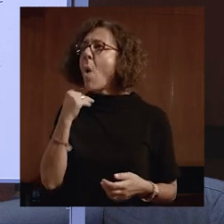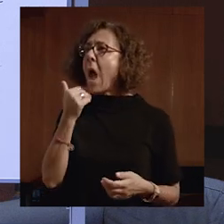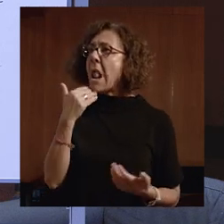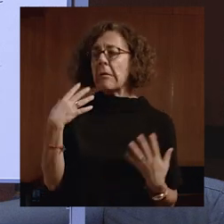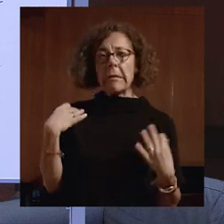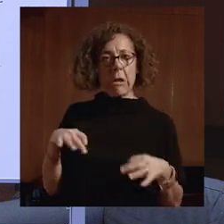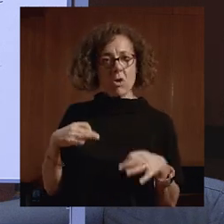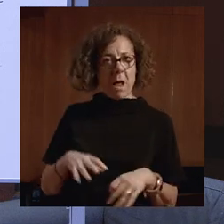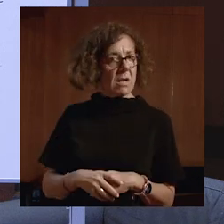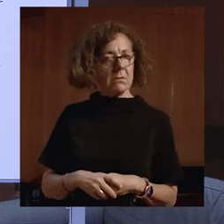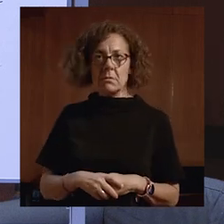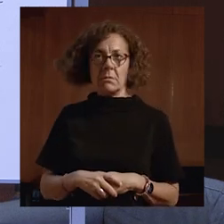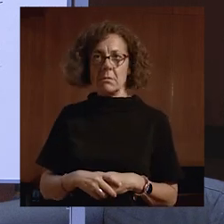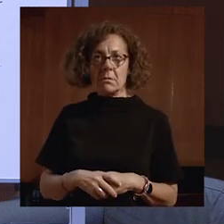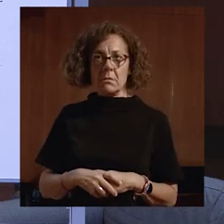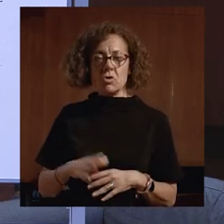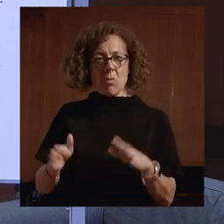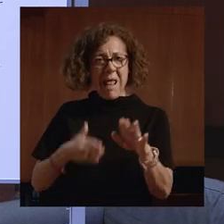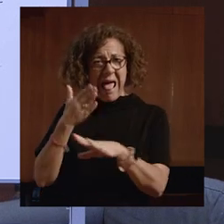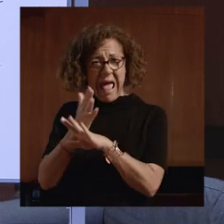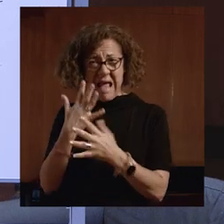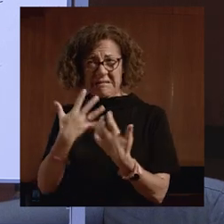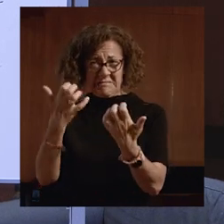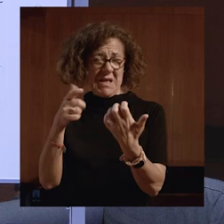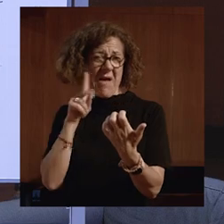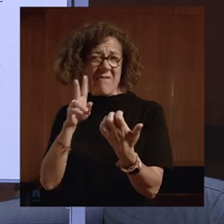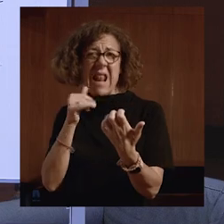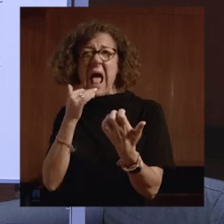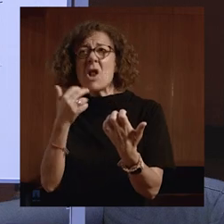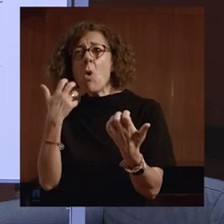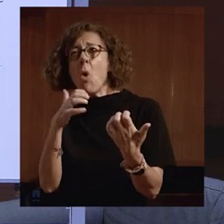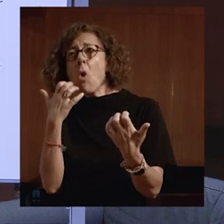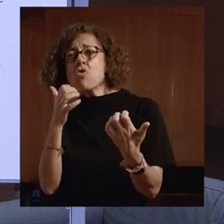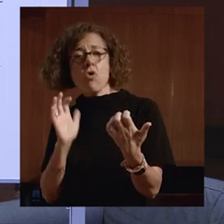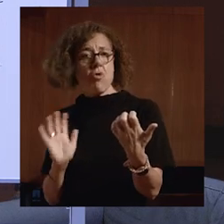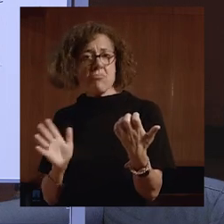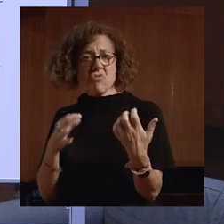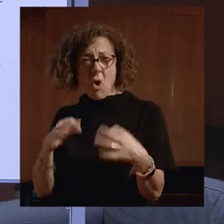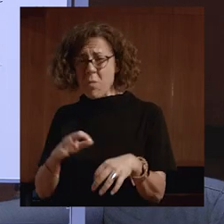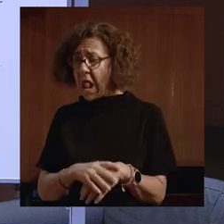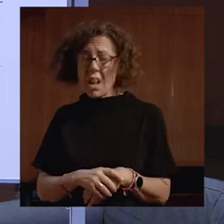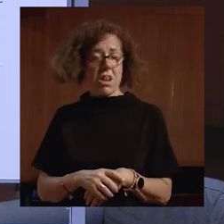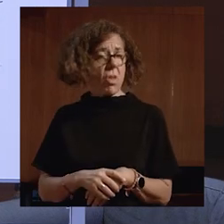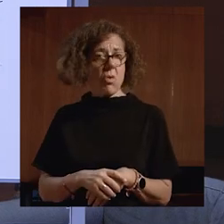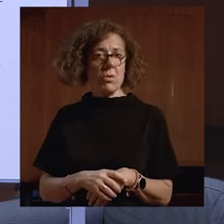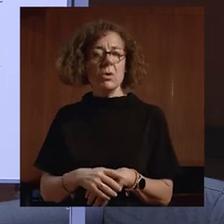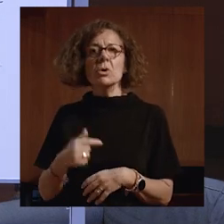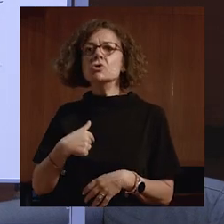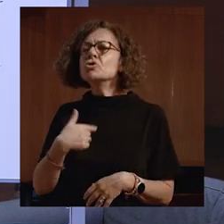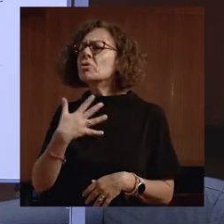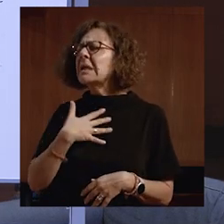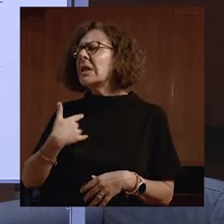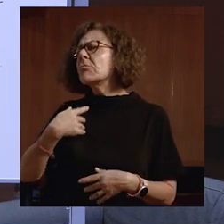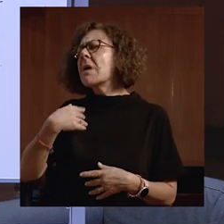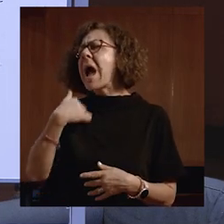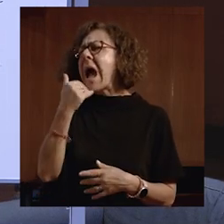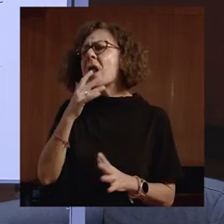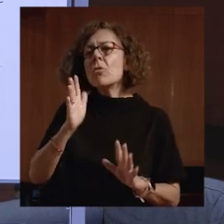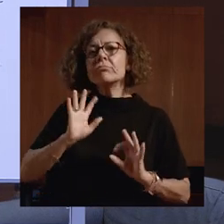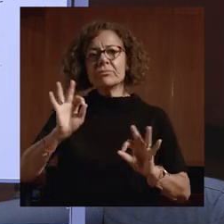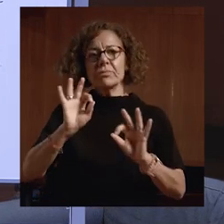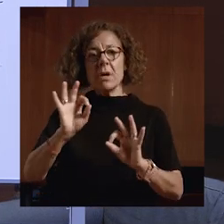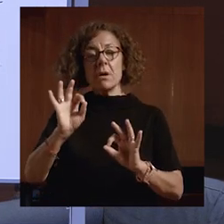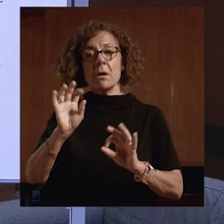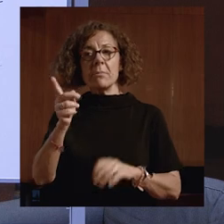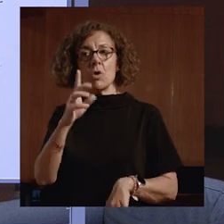cotidiano. Yo para eso no voy a un auditorio. Voy a ver algo extra cotidiano. ¿El qué? Formatos hay miles. Pero no puede